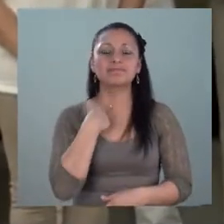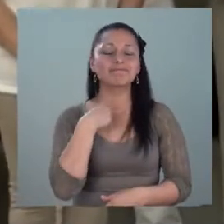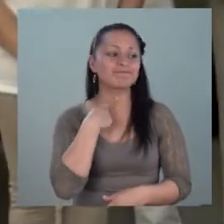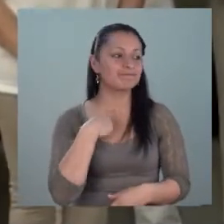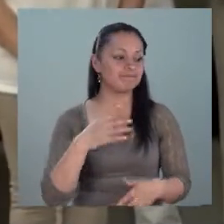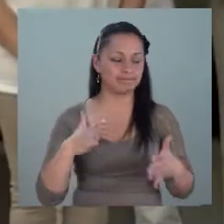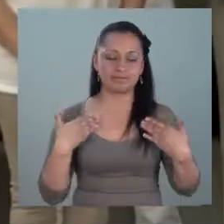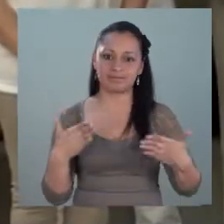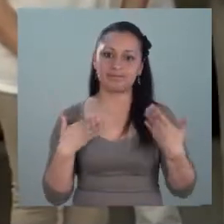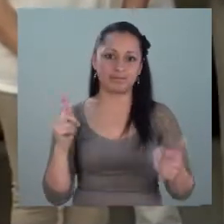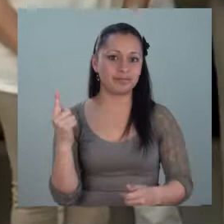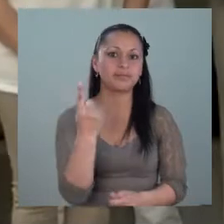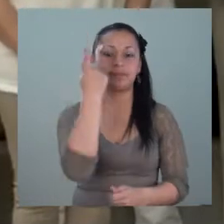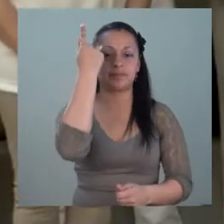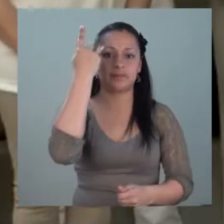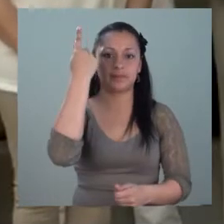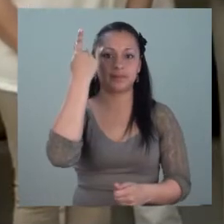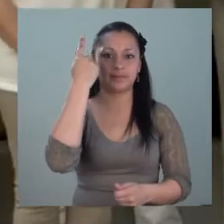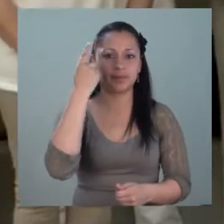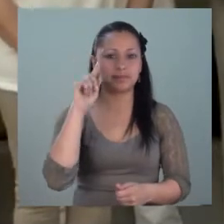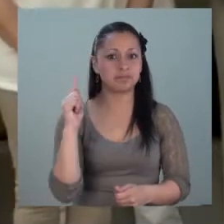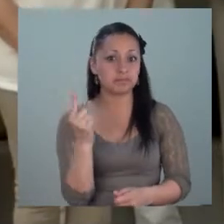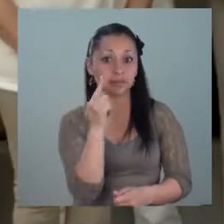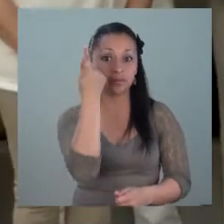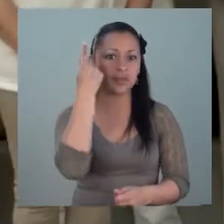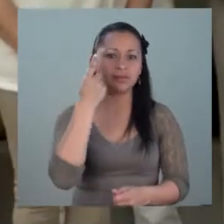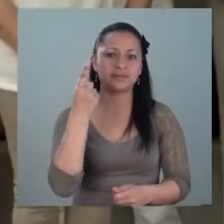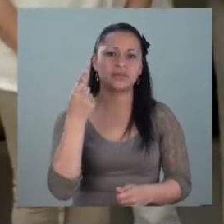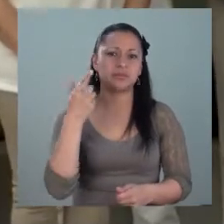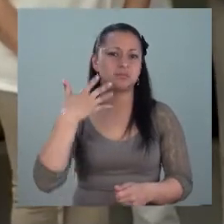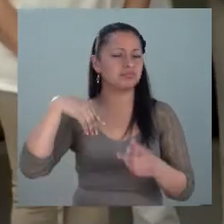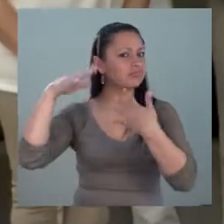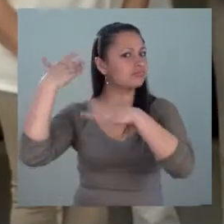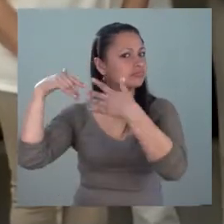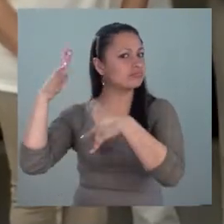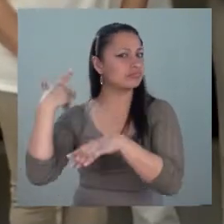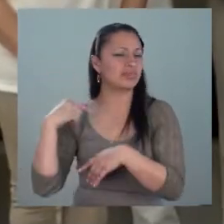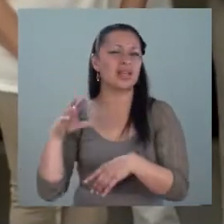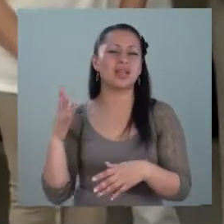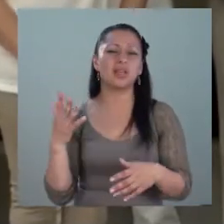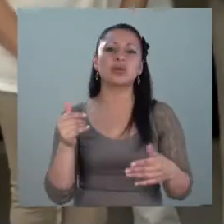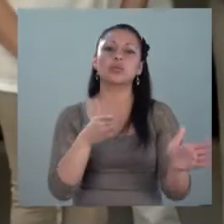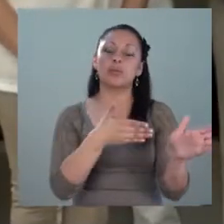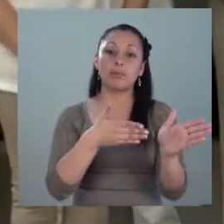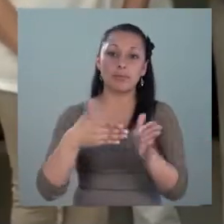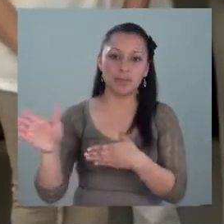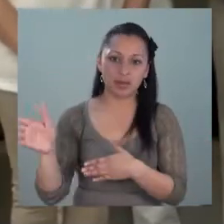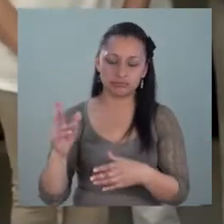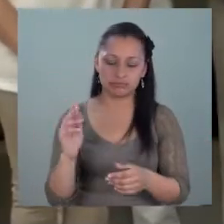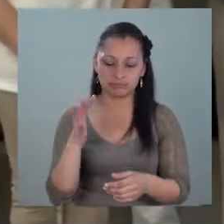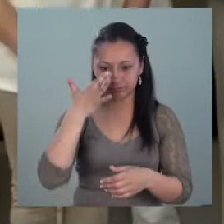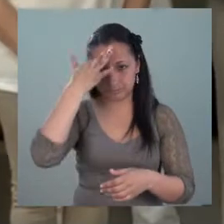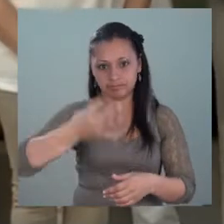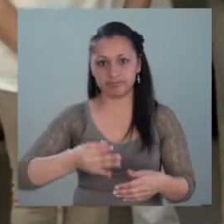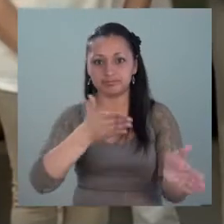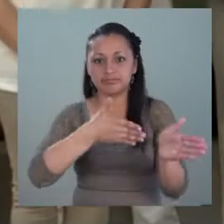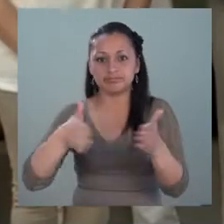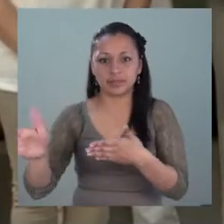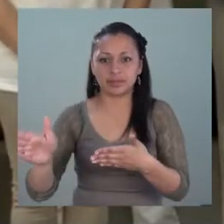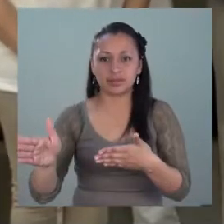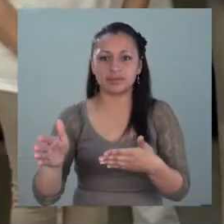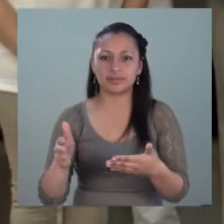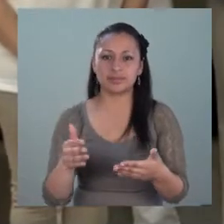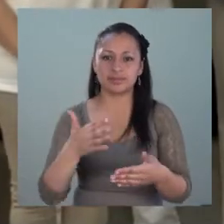produjo mucha satisfacción que por primera vez, tal vez si eso lo comentábamos, hay un plan